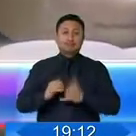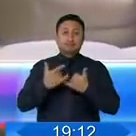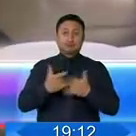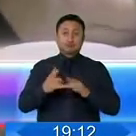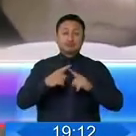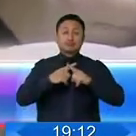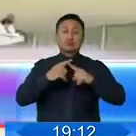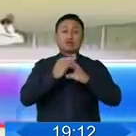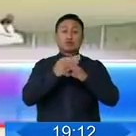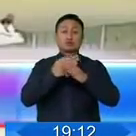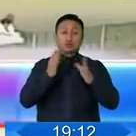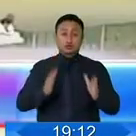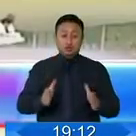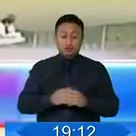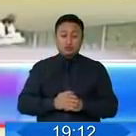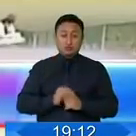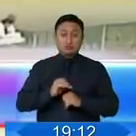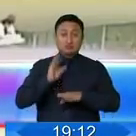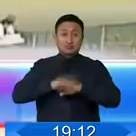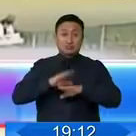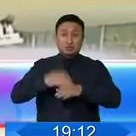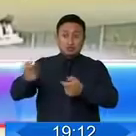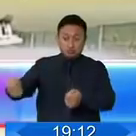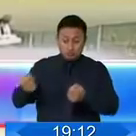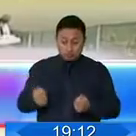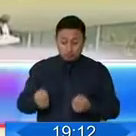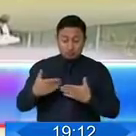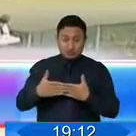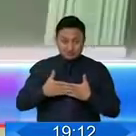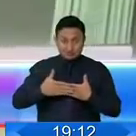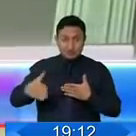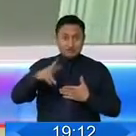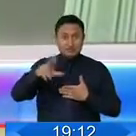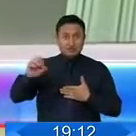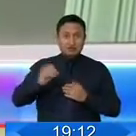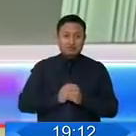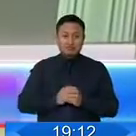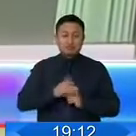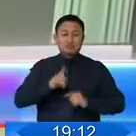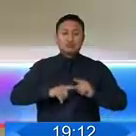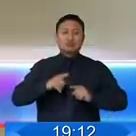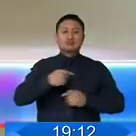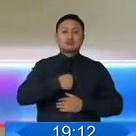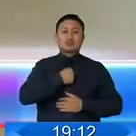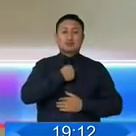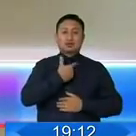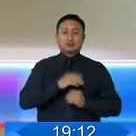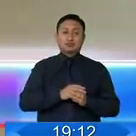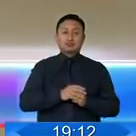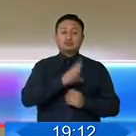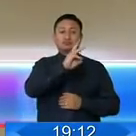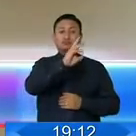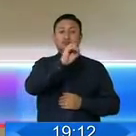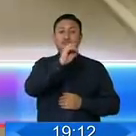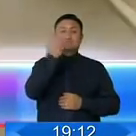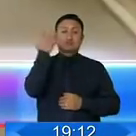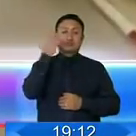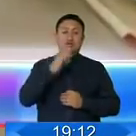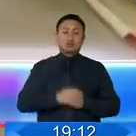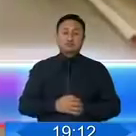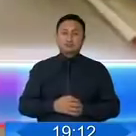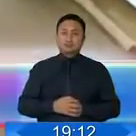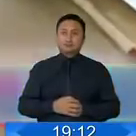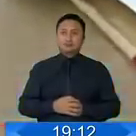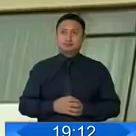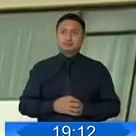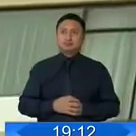los exfuncionarios reciban la notificación. Aquellos con glosas civiles tienen un plazo de 60 días. En